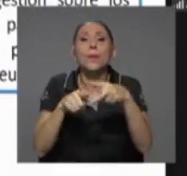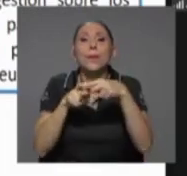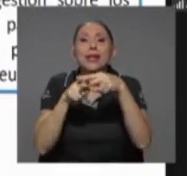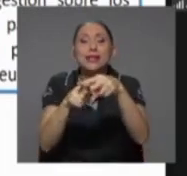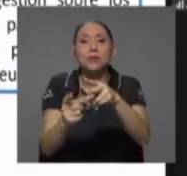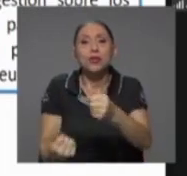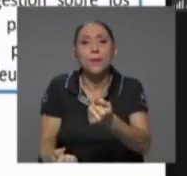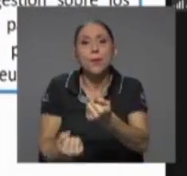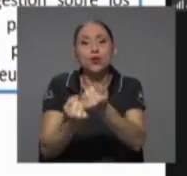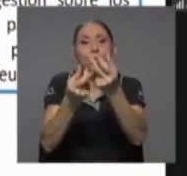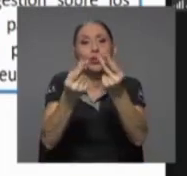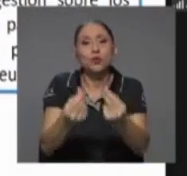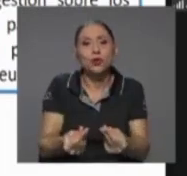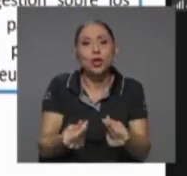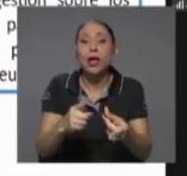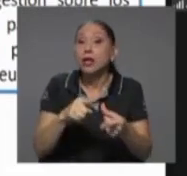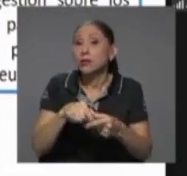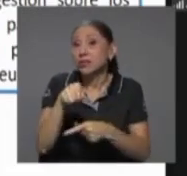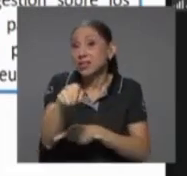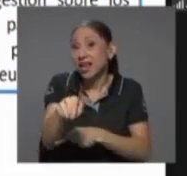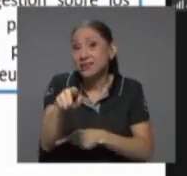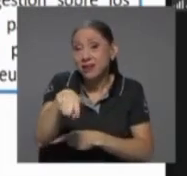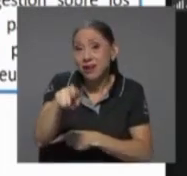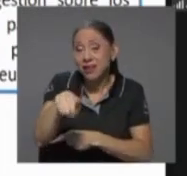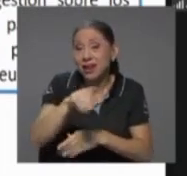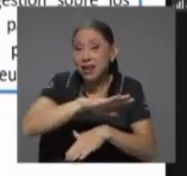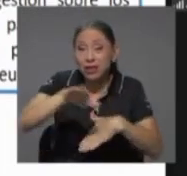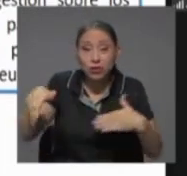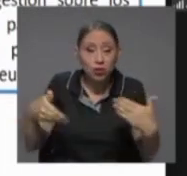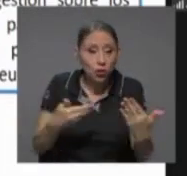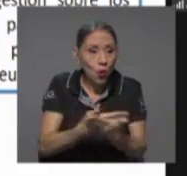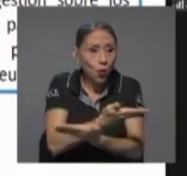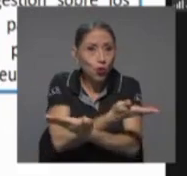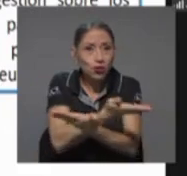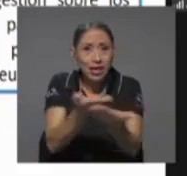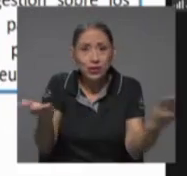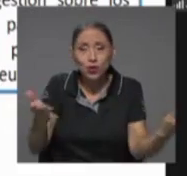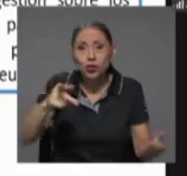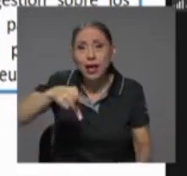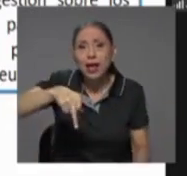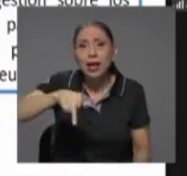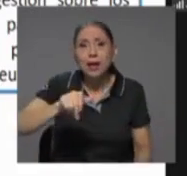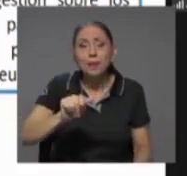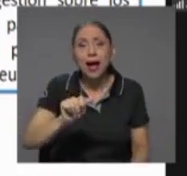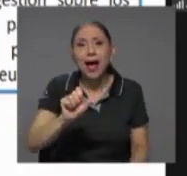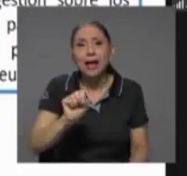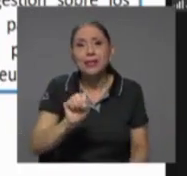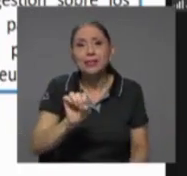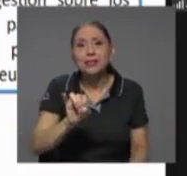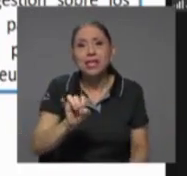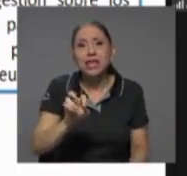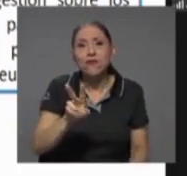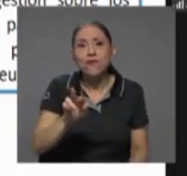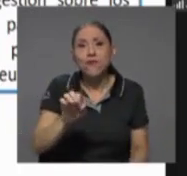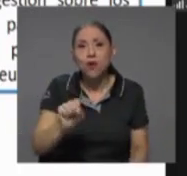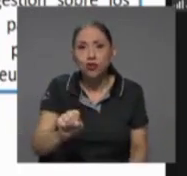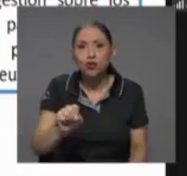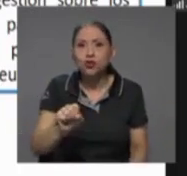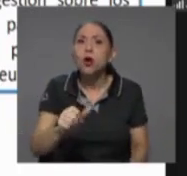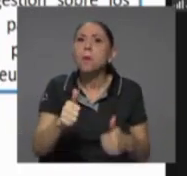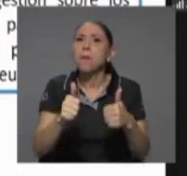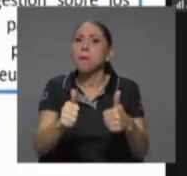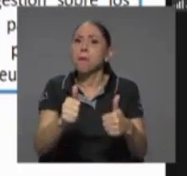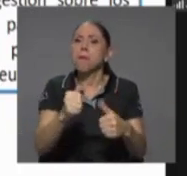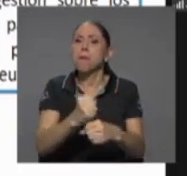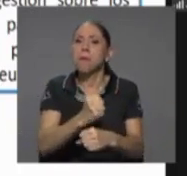se requiere una buena gestión de todos estos pasivos. ¿Y qué es lo que ha decidido el país